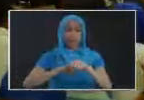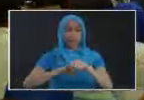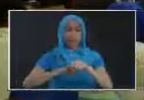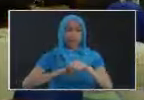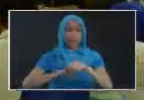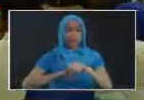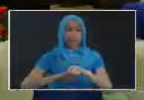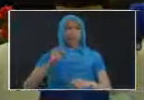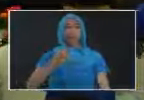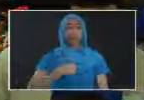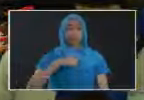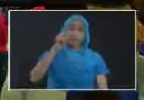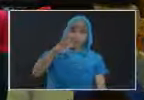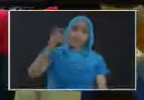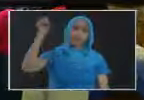Te bendigo.